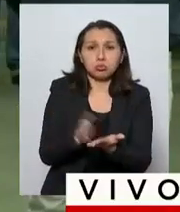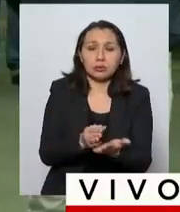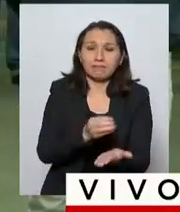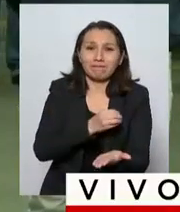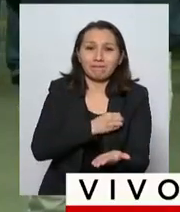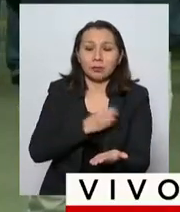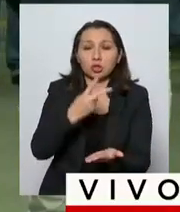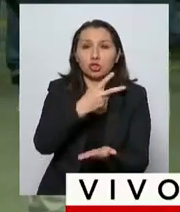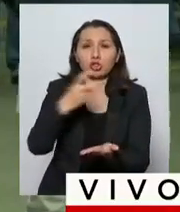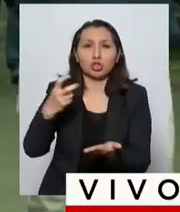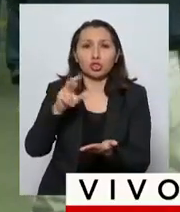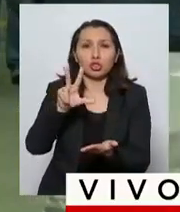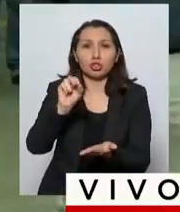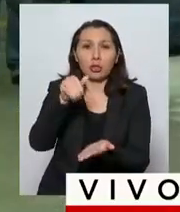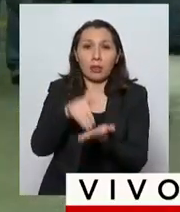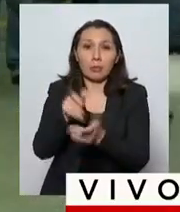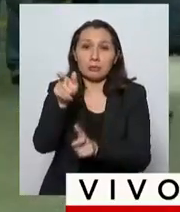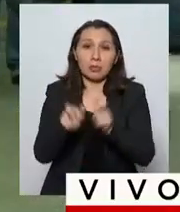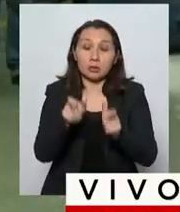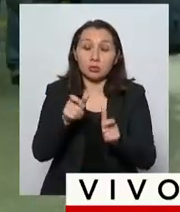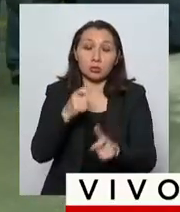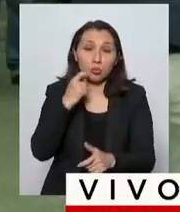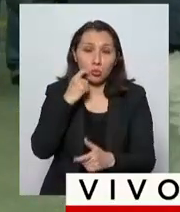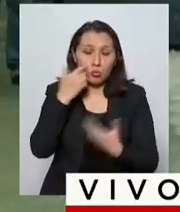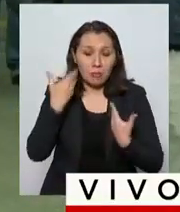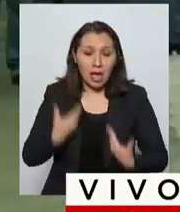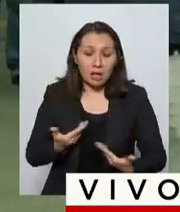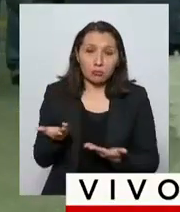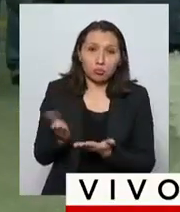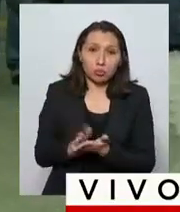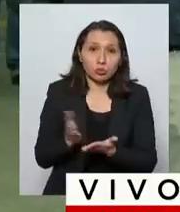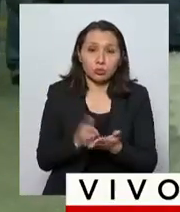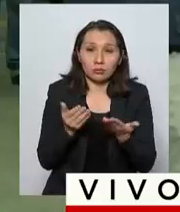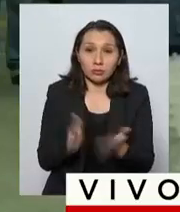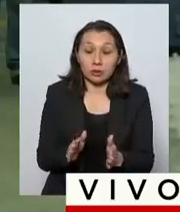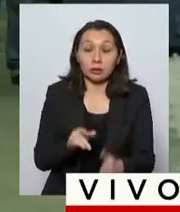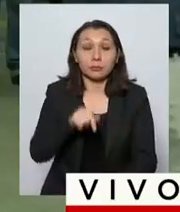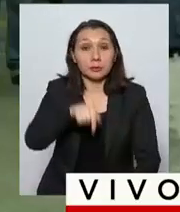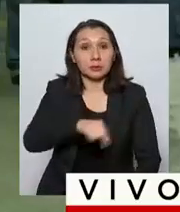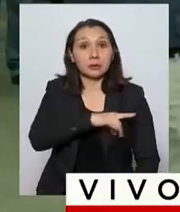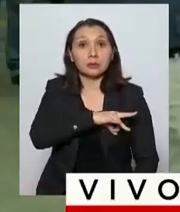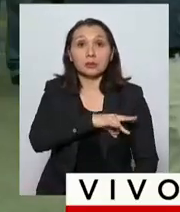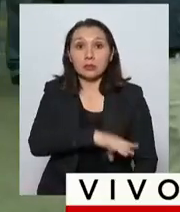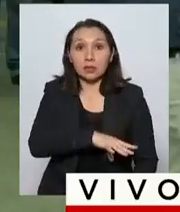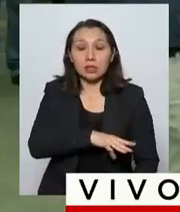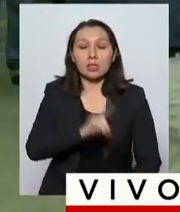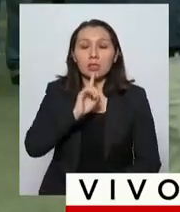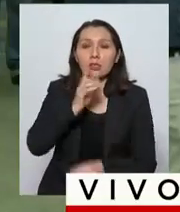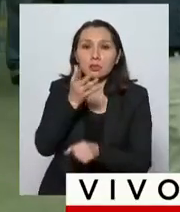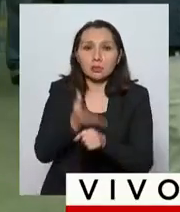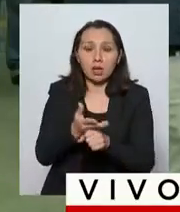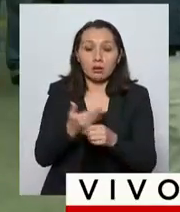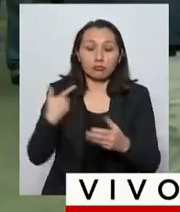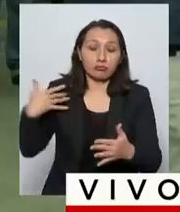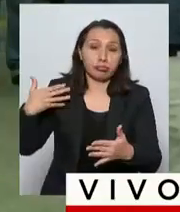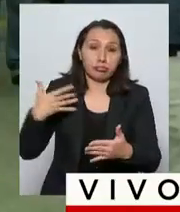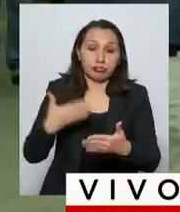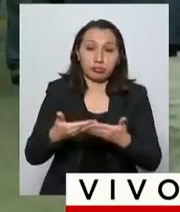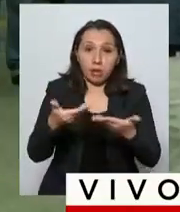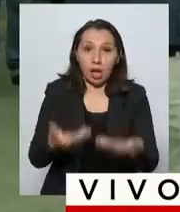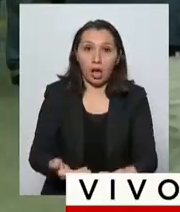casi 280 mil seres humanos. En Chile tenemos al día de hoy